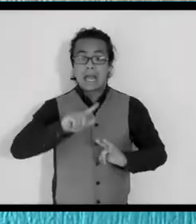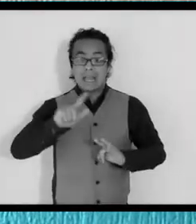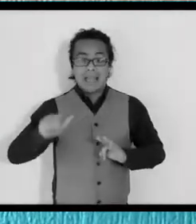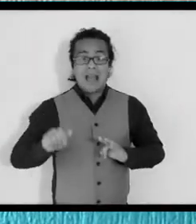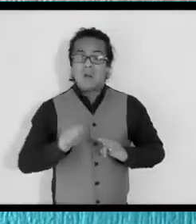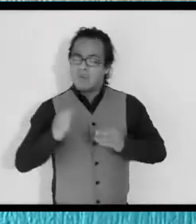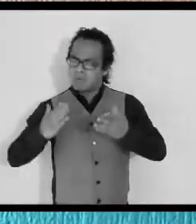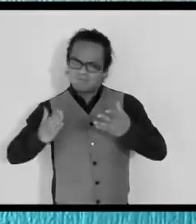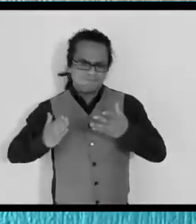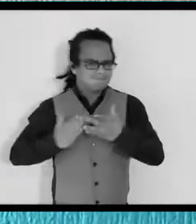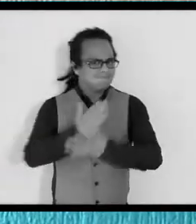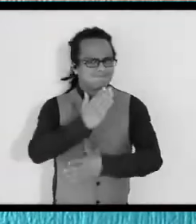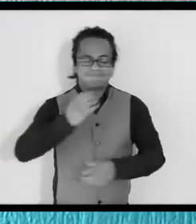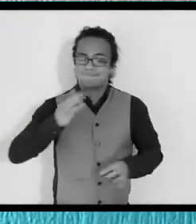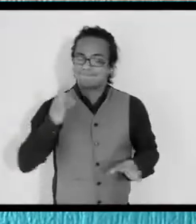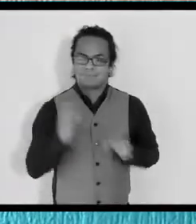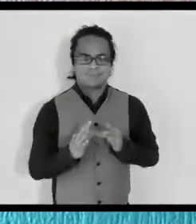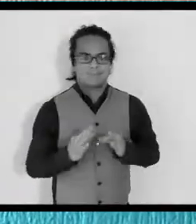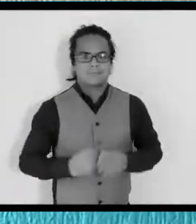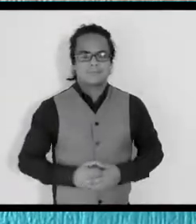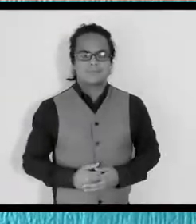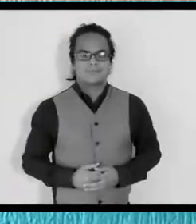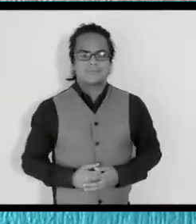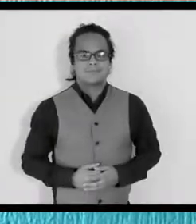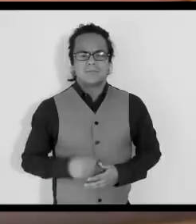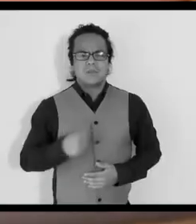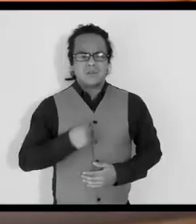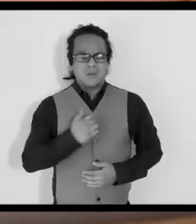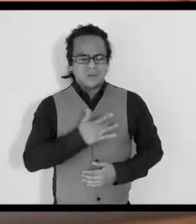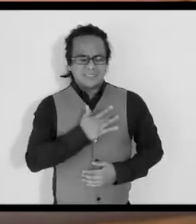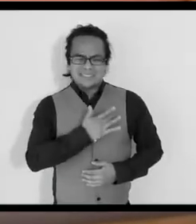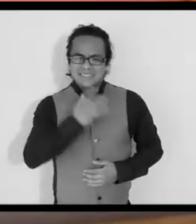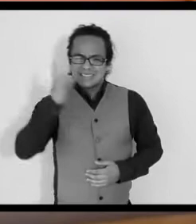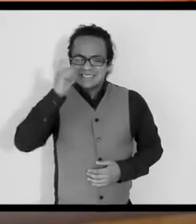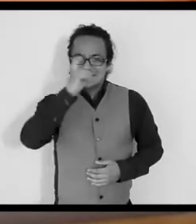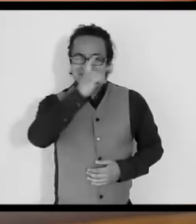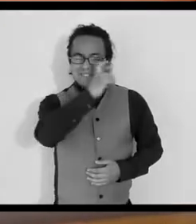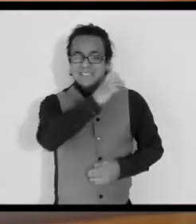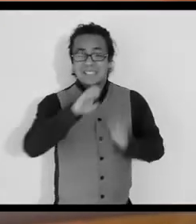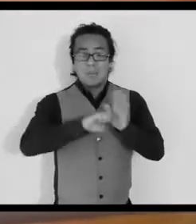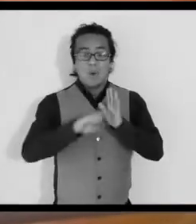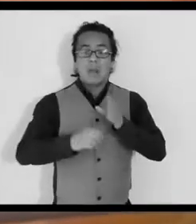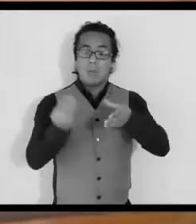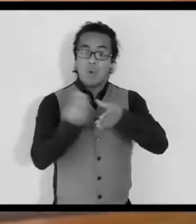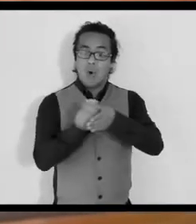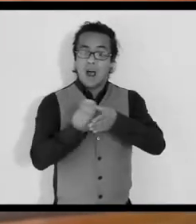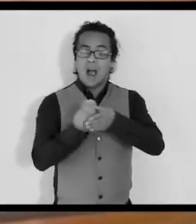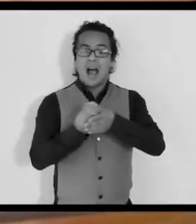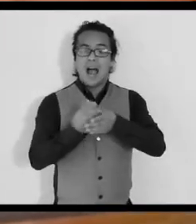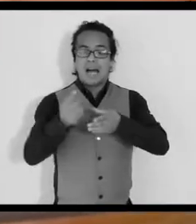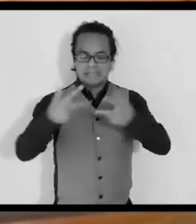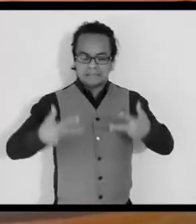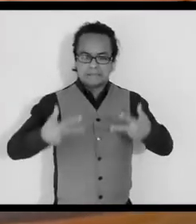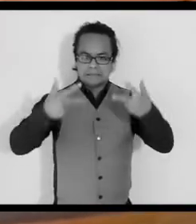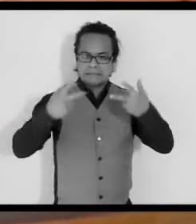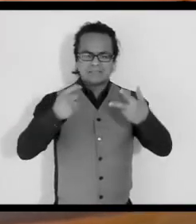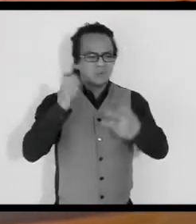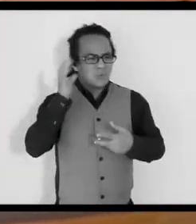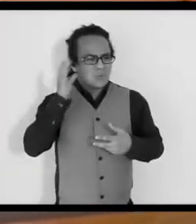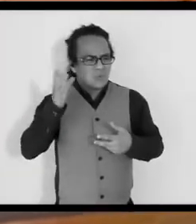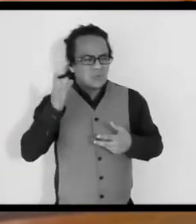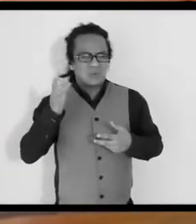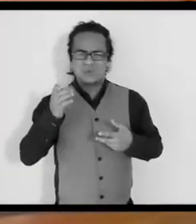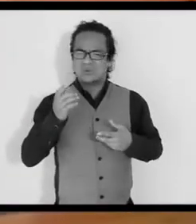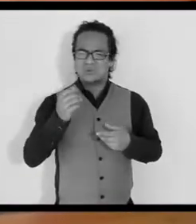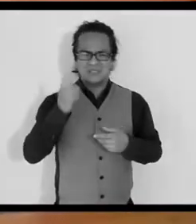zona de confort para que después salgas con todo. Bueno, para mí lo difícil era calcilinea, el que no lo